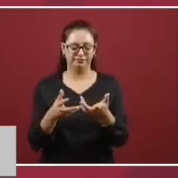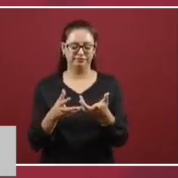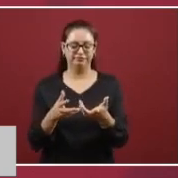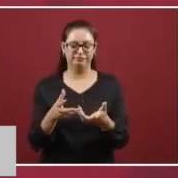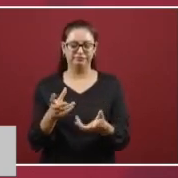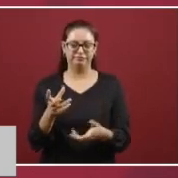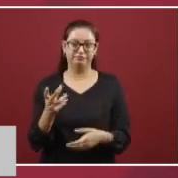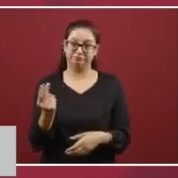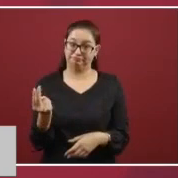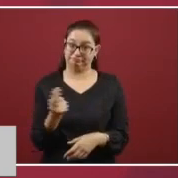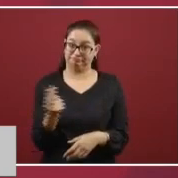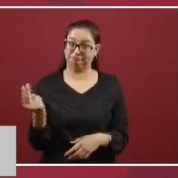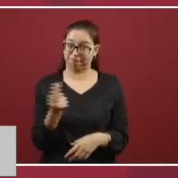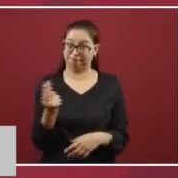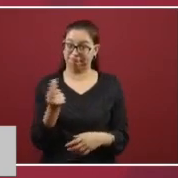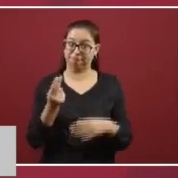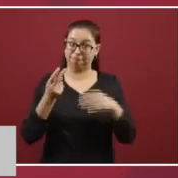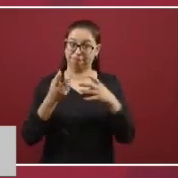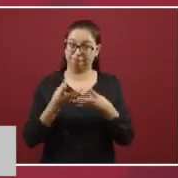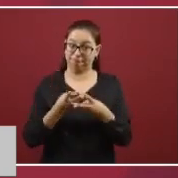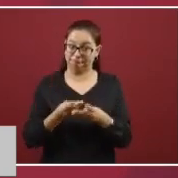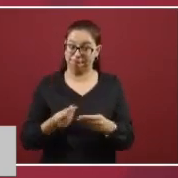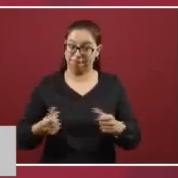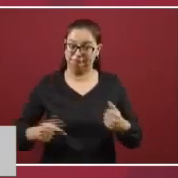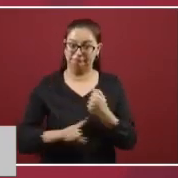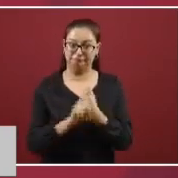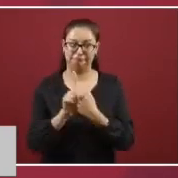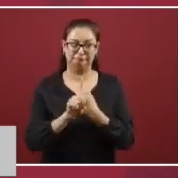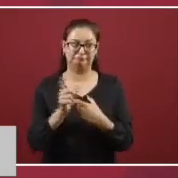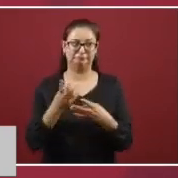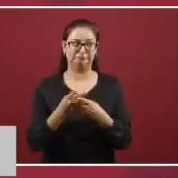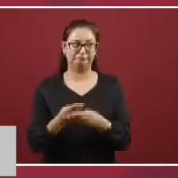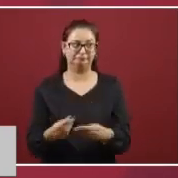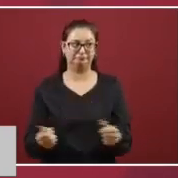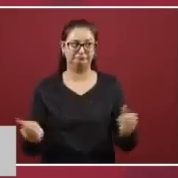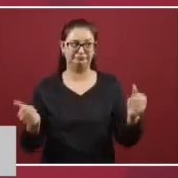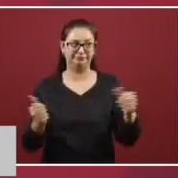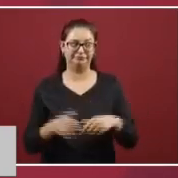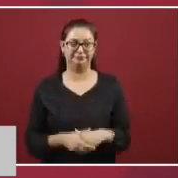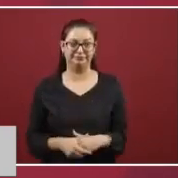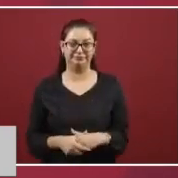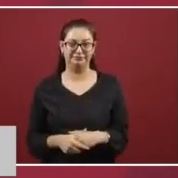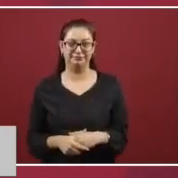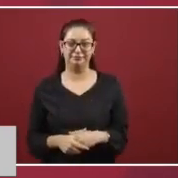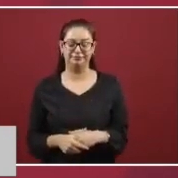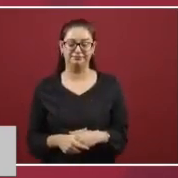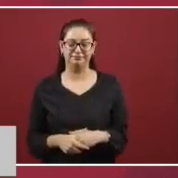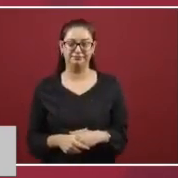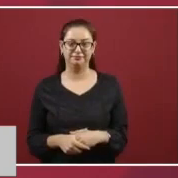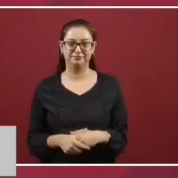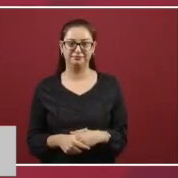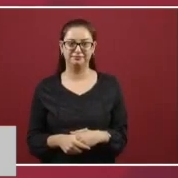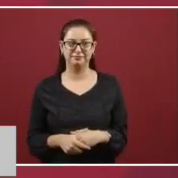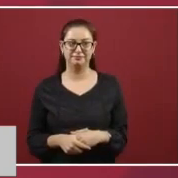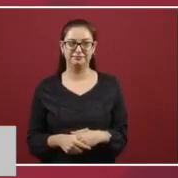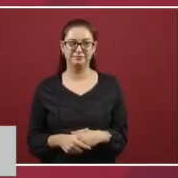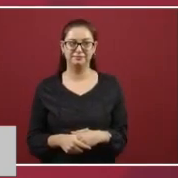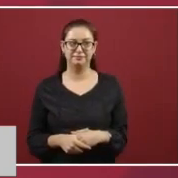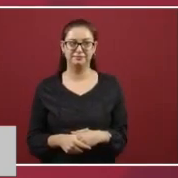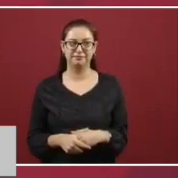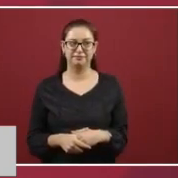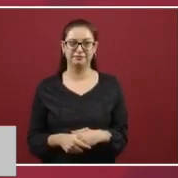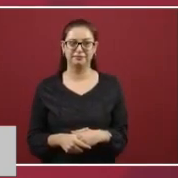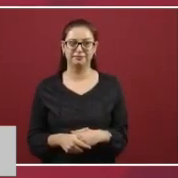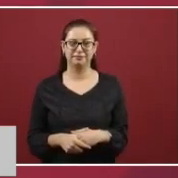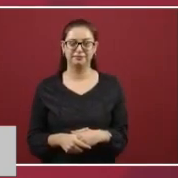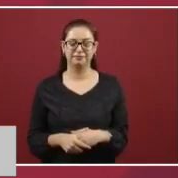con el objetivo de todos los días por transformar a México. Aprovecha para comentar que el avance para la descentralización del gobierno se está llevando a